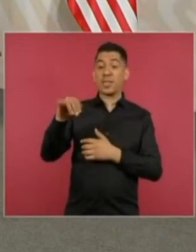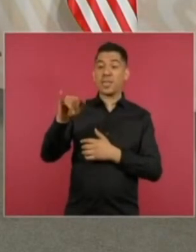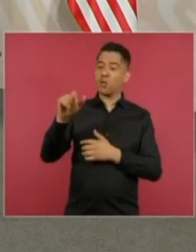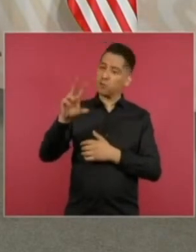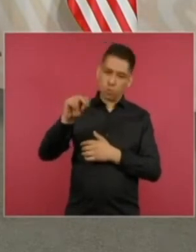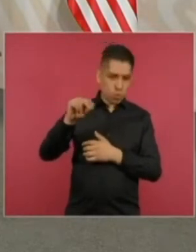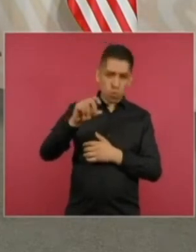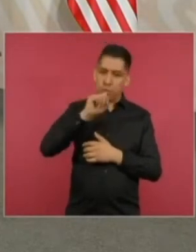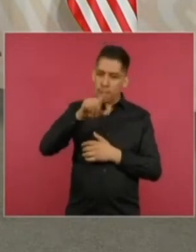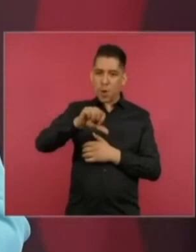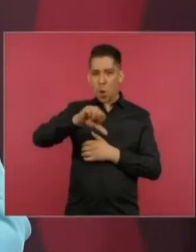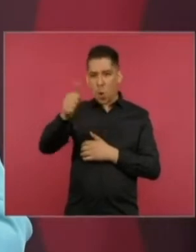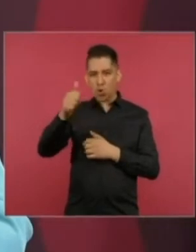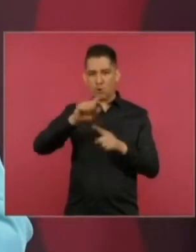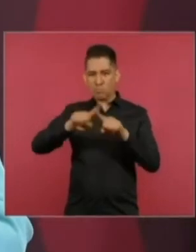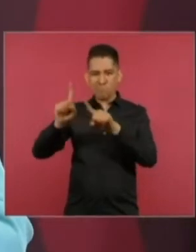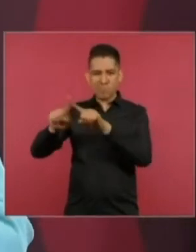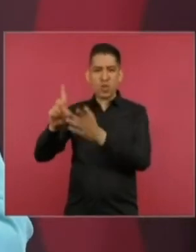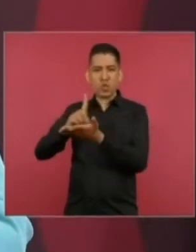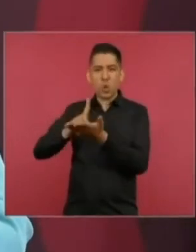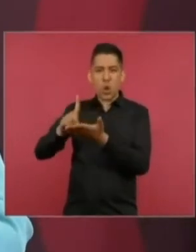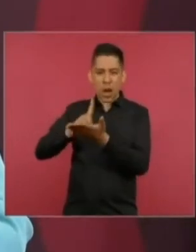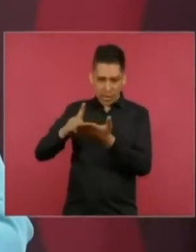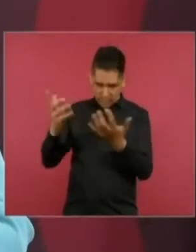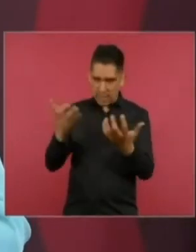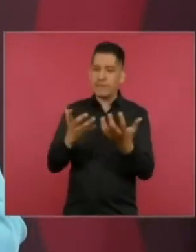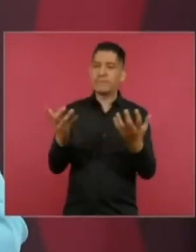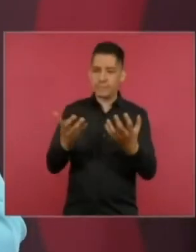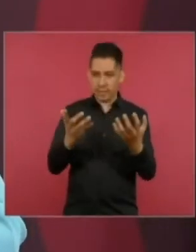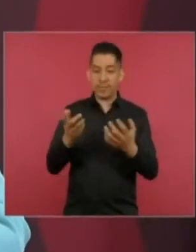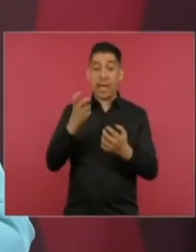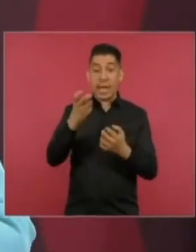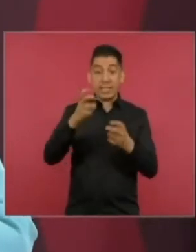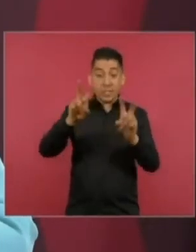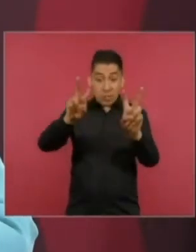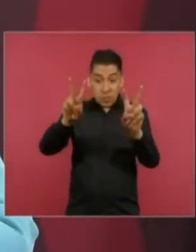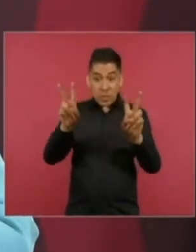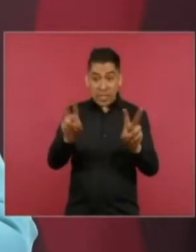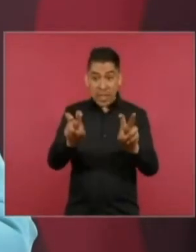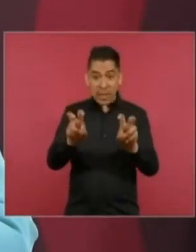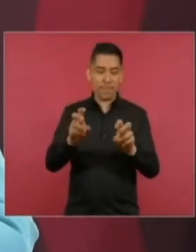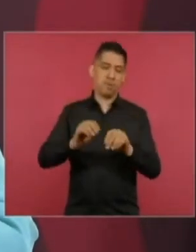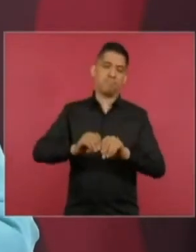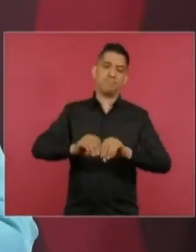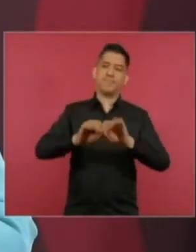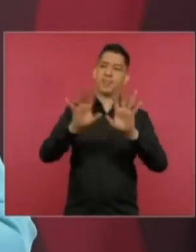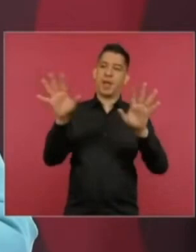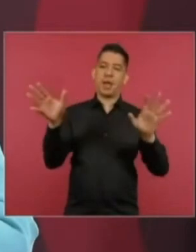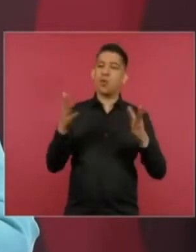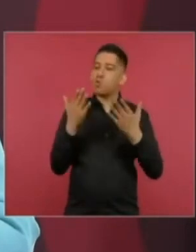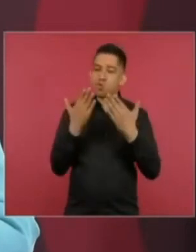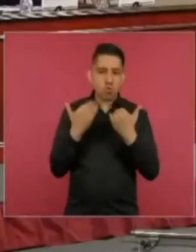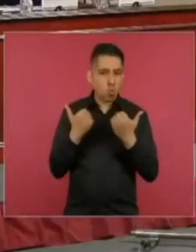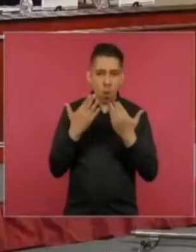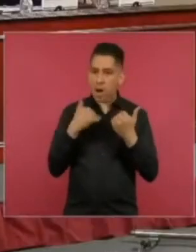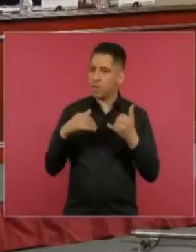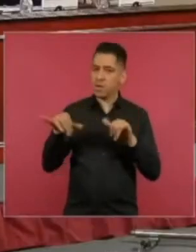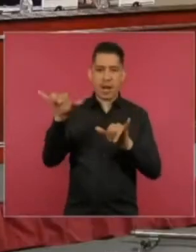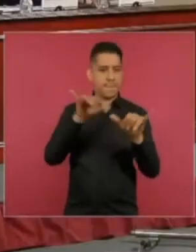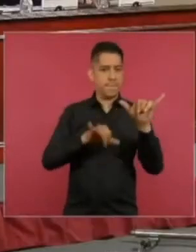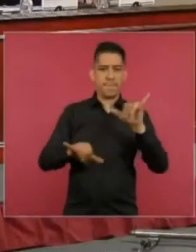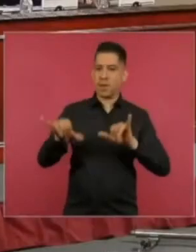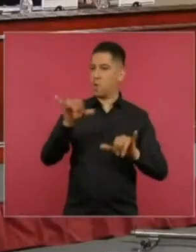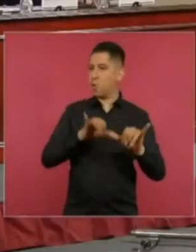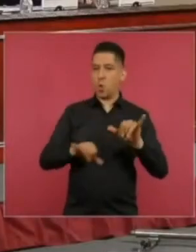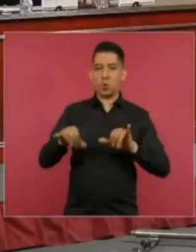drogas sintéticas. Entonces, eso es un tema. Ahora, obviamente que no existen laboratorios legales de producción de fentanilo